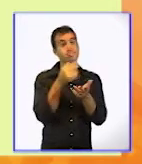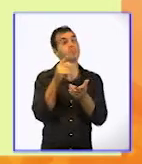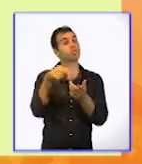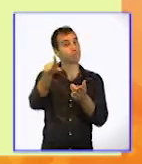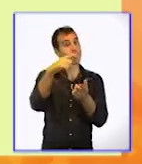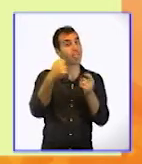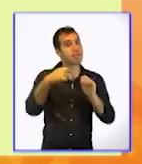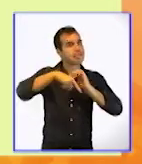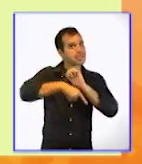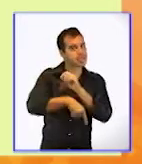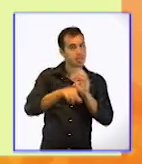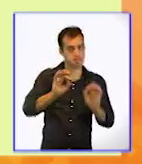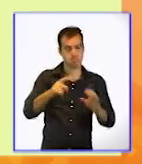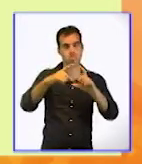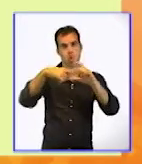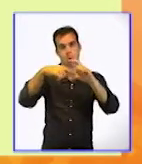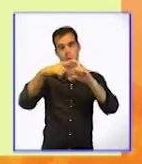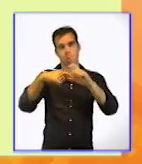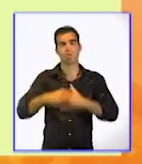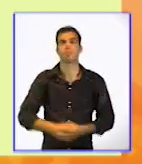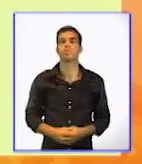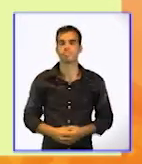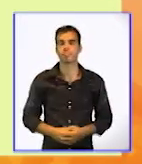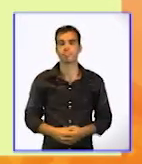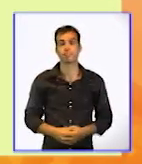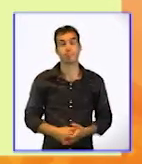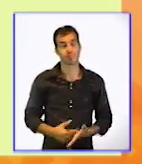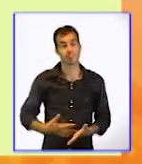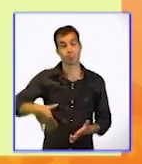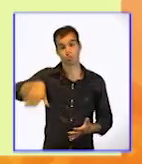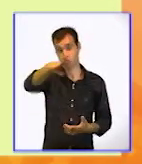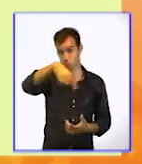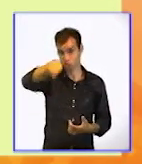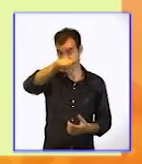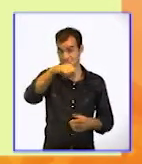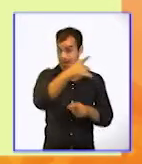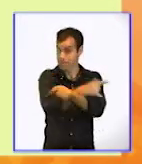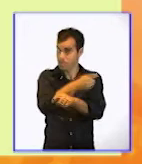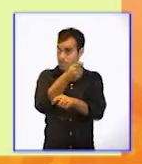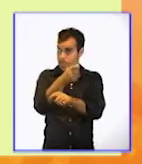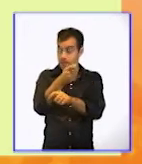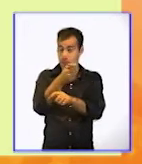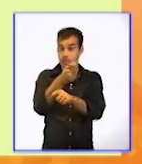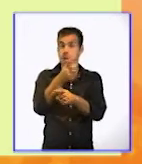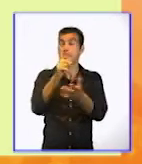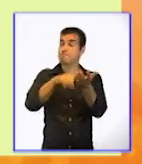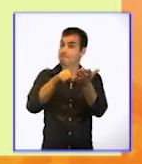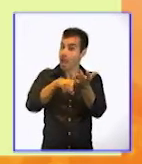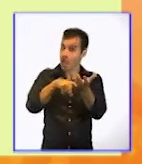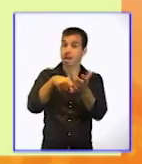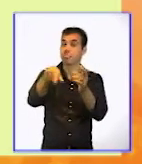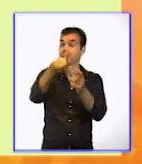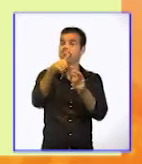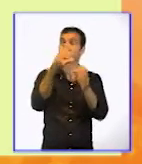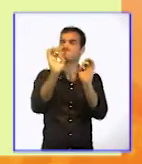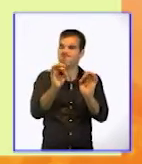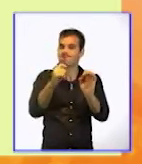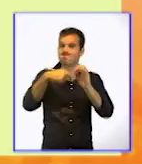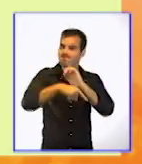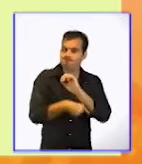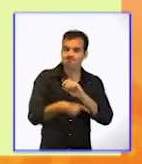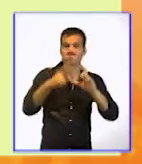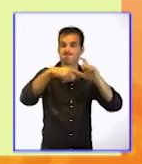manda a profundizar igual estos contenidos, donde quiero que también los padres detallen bien estos contenidos porque son